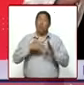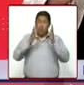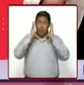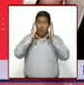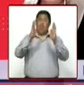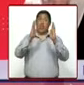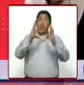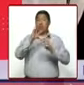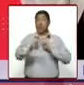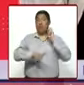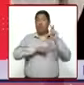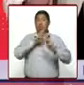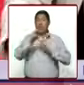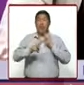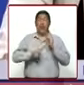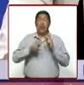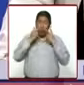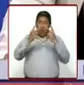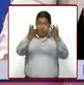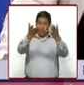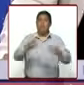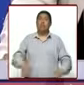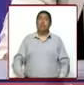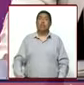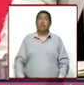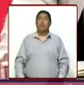también la ciudadanía se ha preparado, para que vea ustedes.